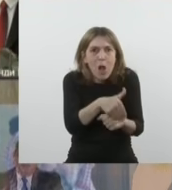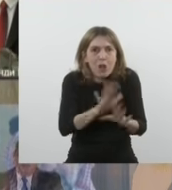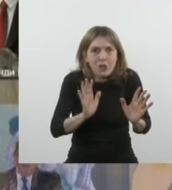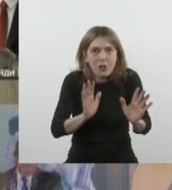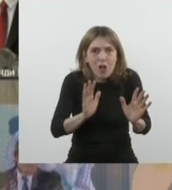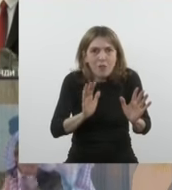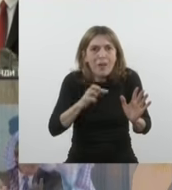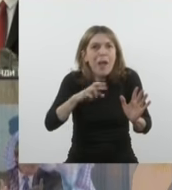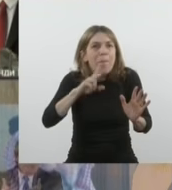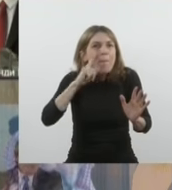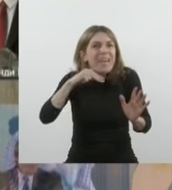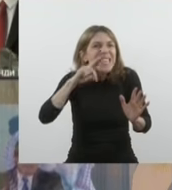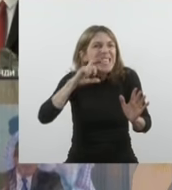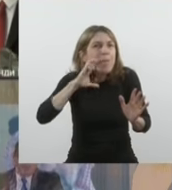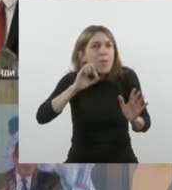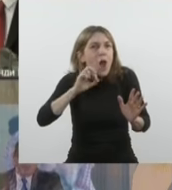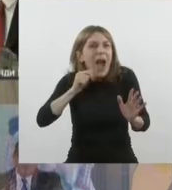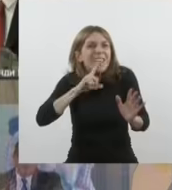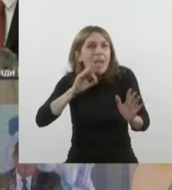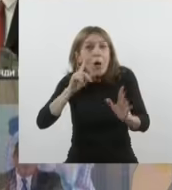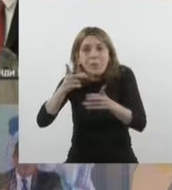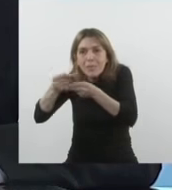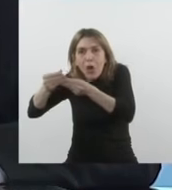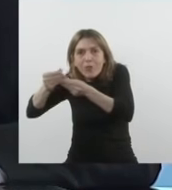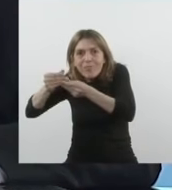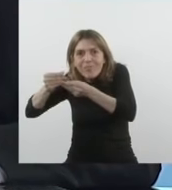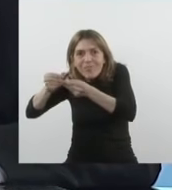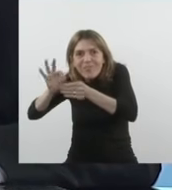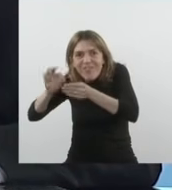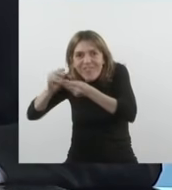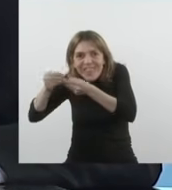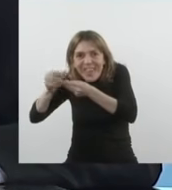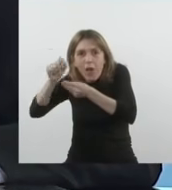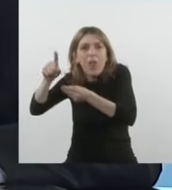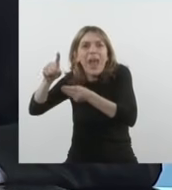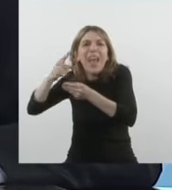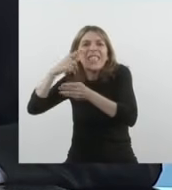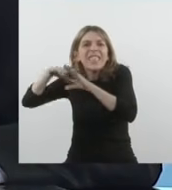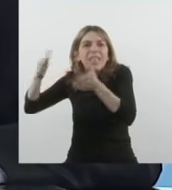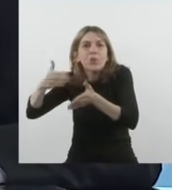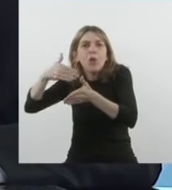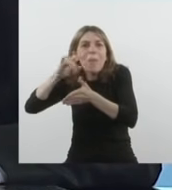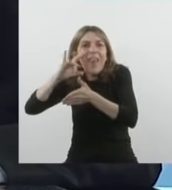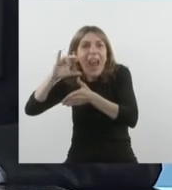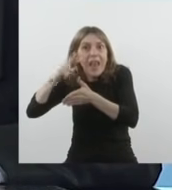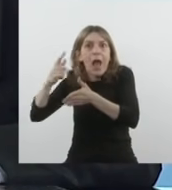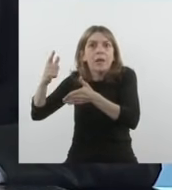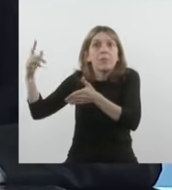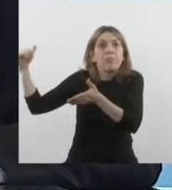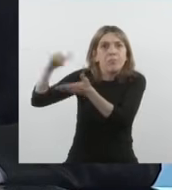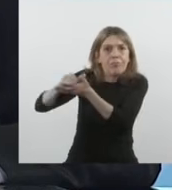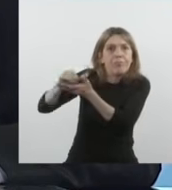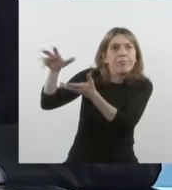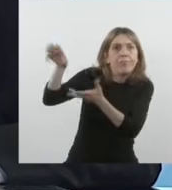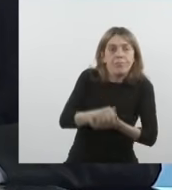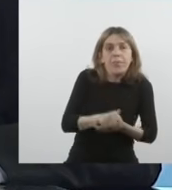principio activo que el instituto de gamal ella nos proveerá y junto con ese principio activo vendrán vacunas para